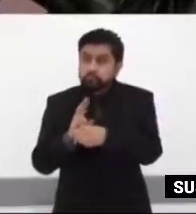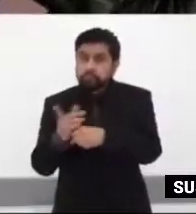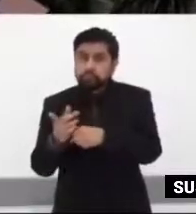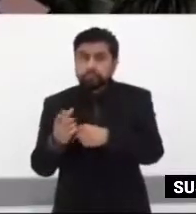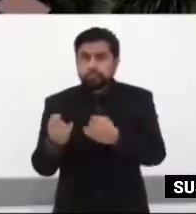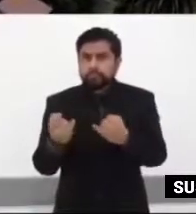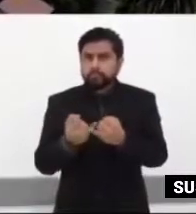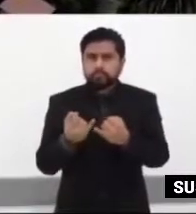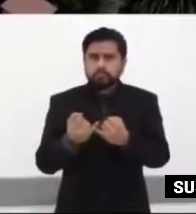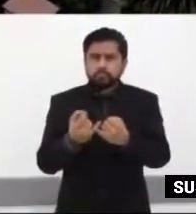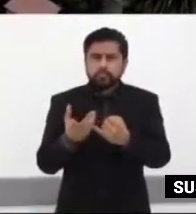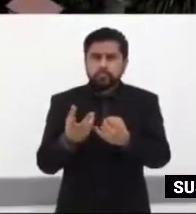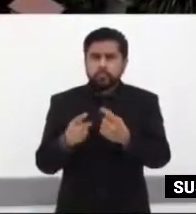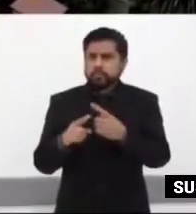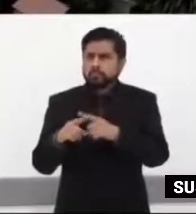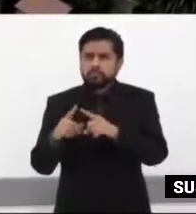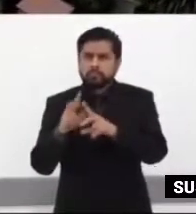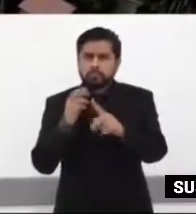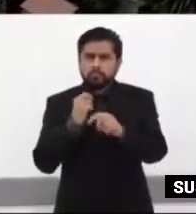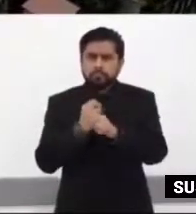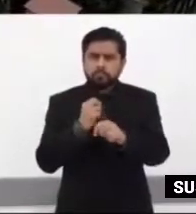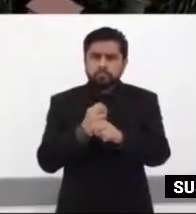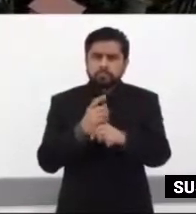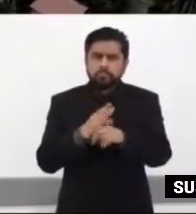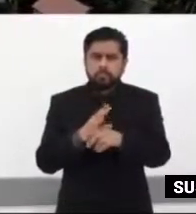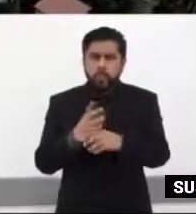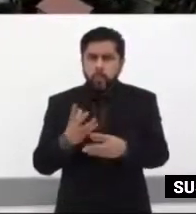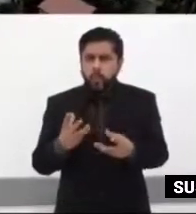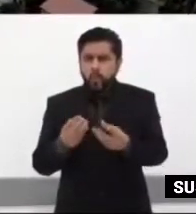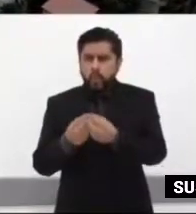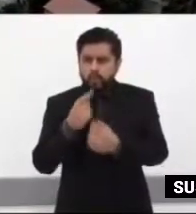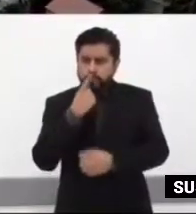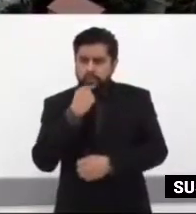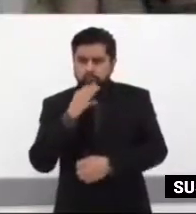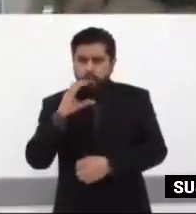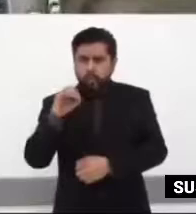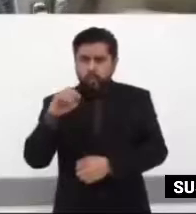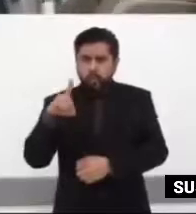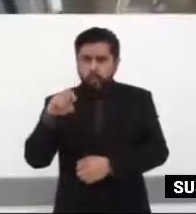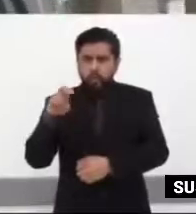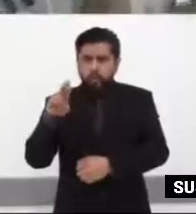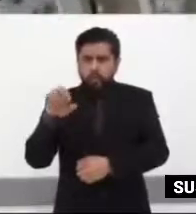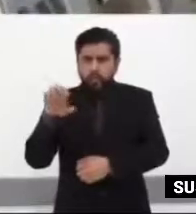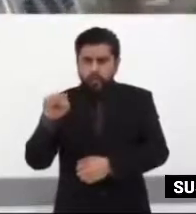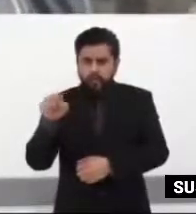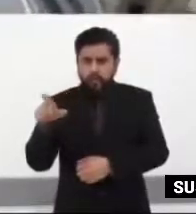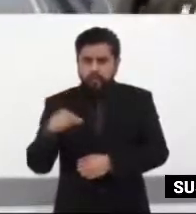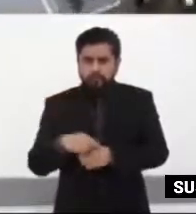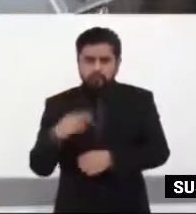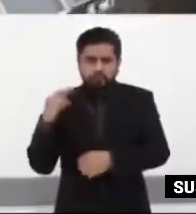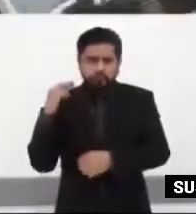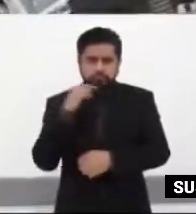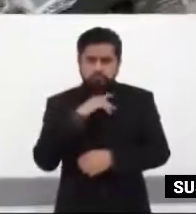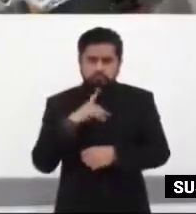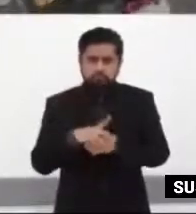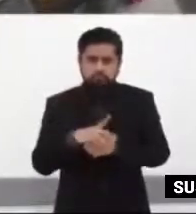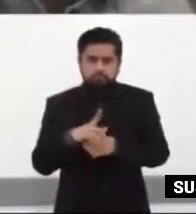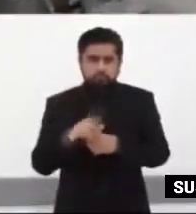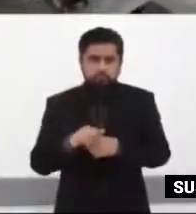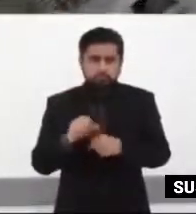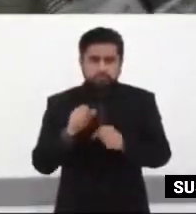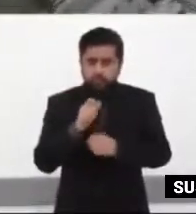transportación aeromédica de seguridad pública Cóndores tiene la posibilidad que remotamente pueden accionar las luces